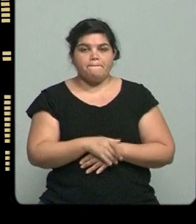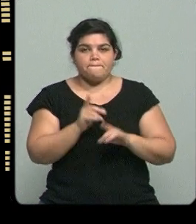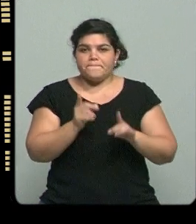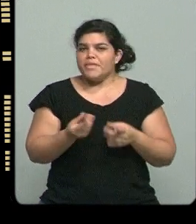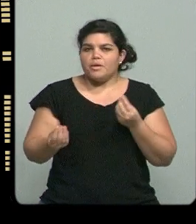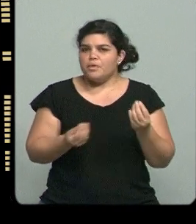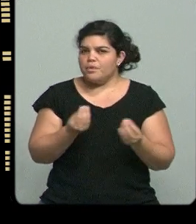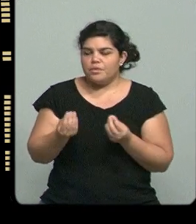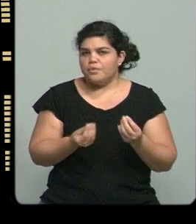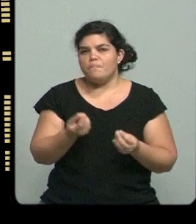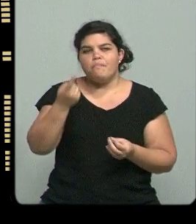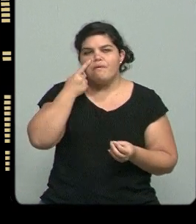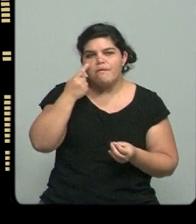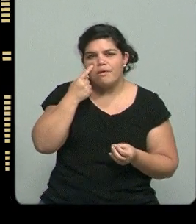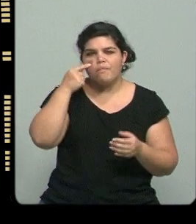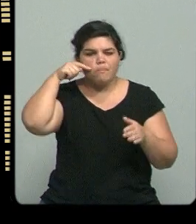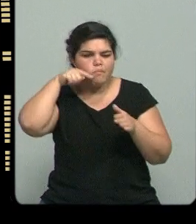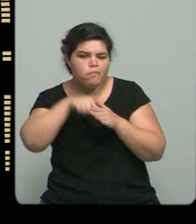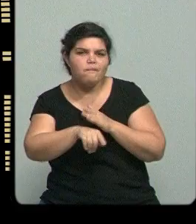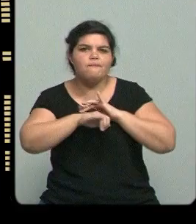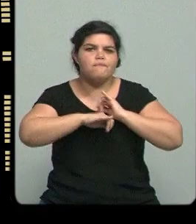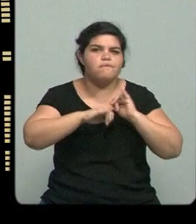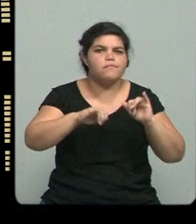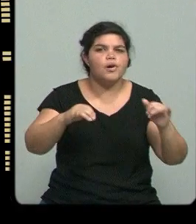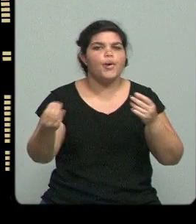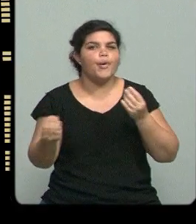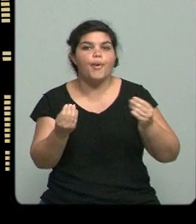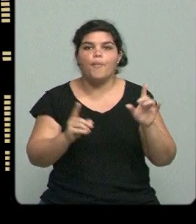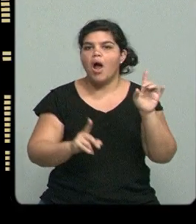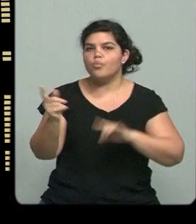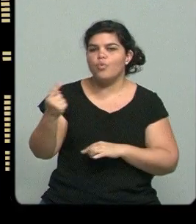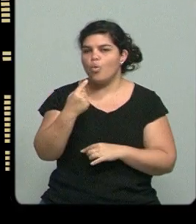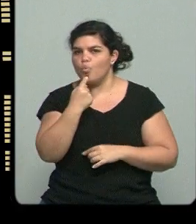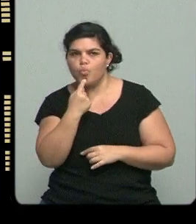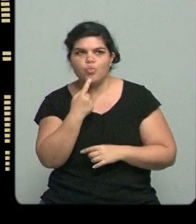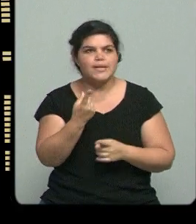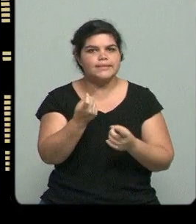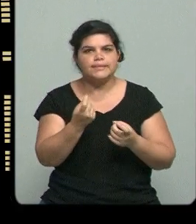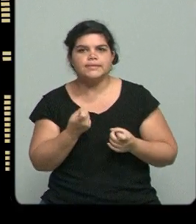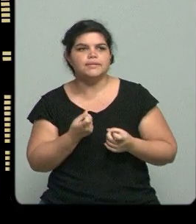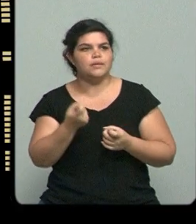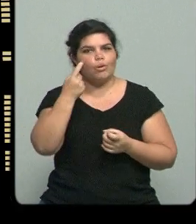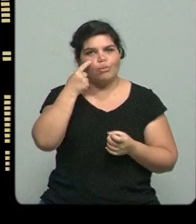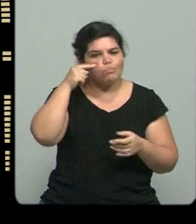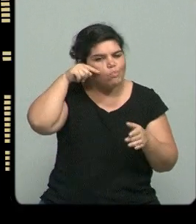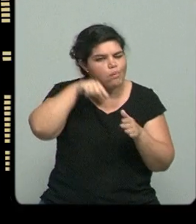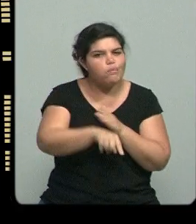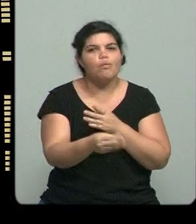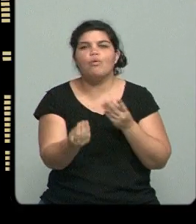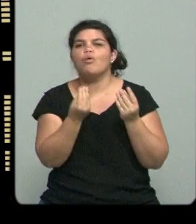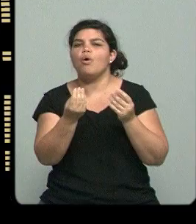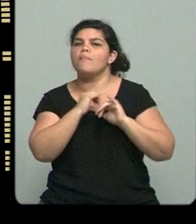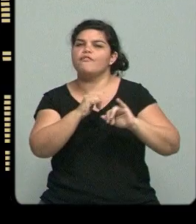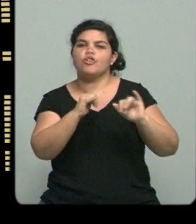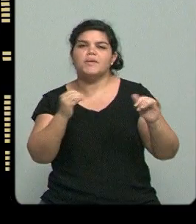para conocer un poquito más, tener toda la información? Y por ahí si tienen la inquietud de saber un poco más y también ser parte,